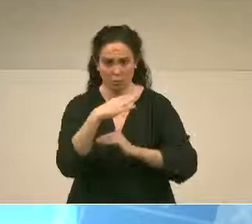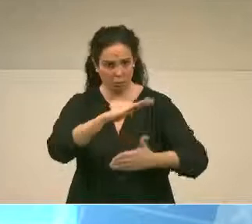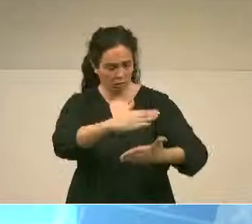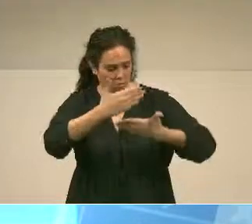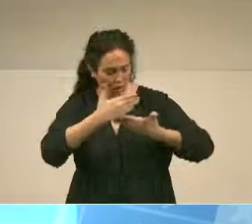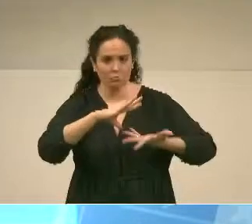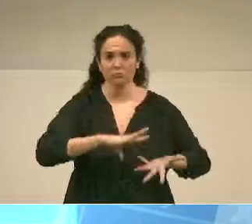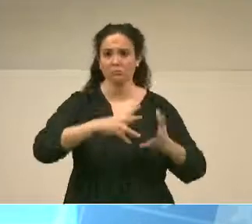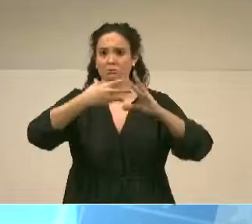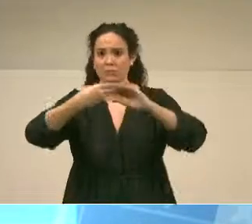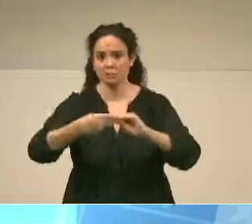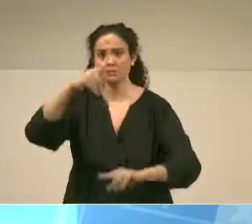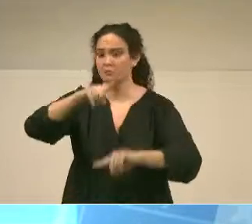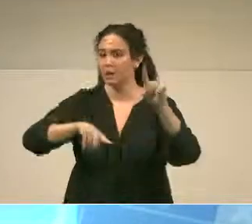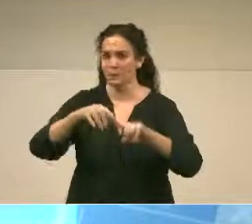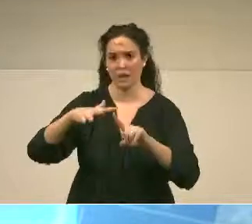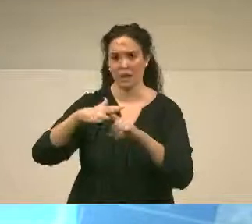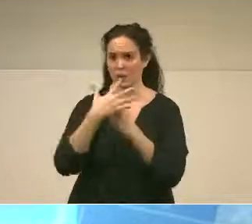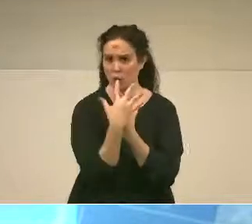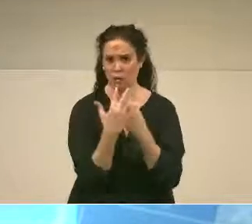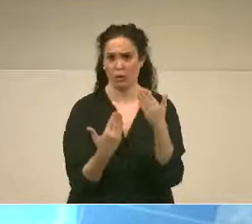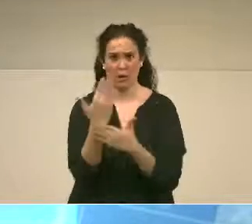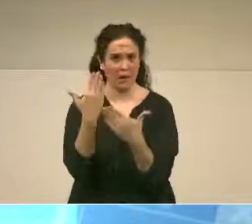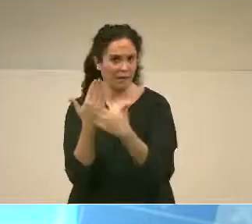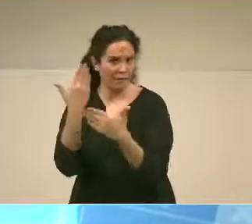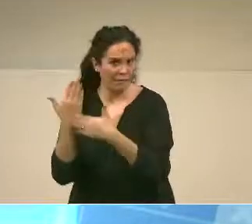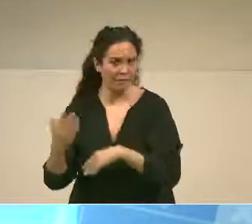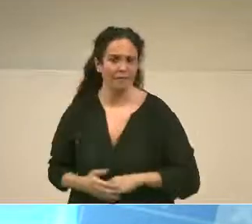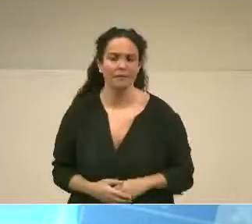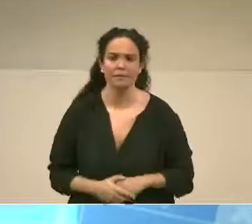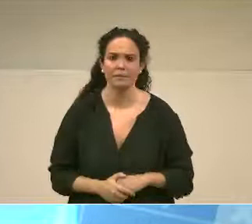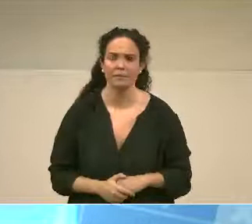iremos adoptando nuestras normas y nuestras medidas a esa situación.